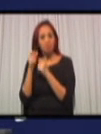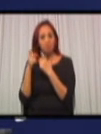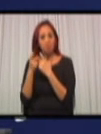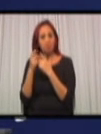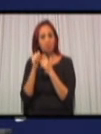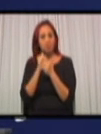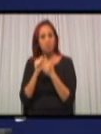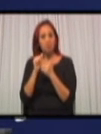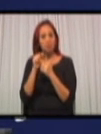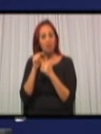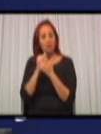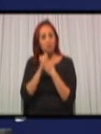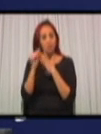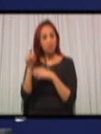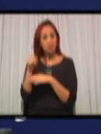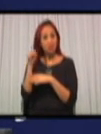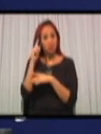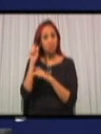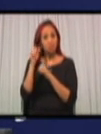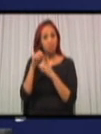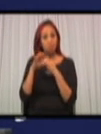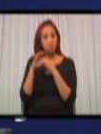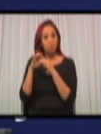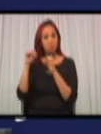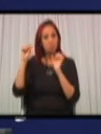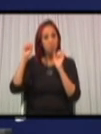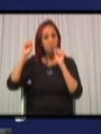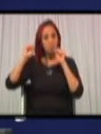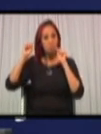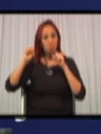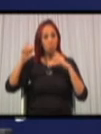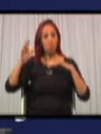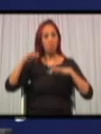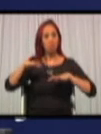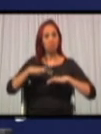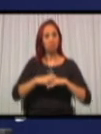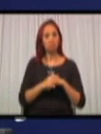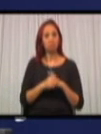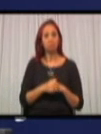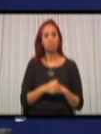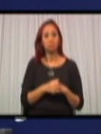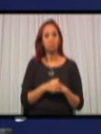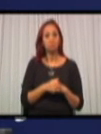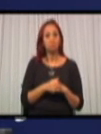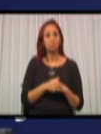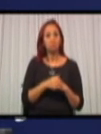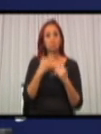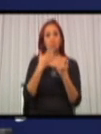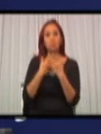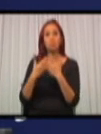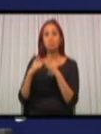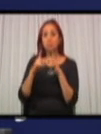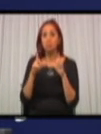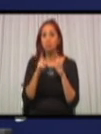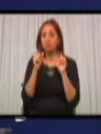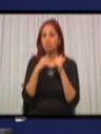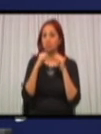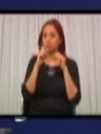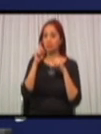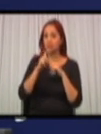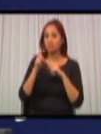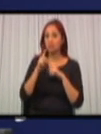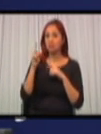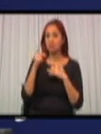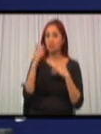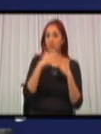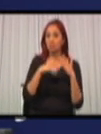ayudar a ellos a salir y a que ellos puedan postularse en los puestos que se van a requerir en